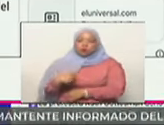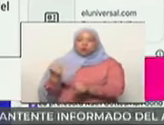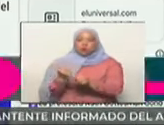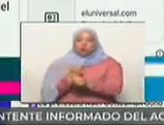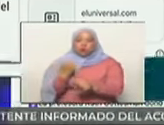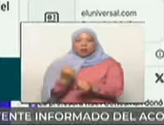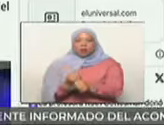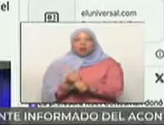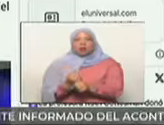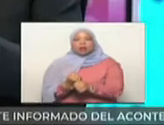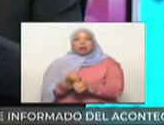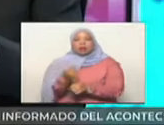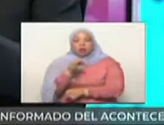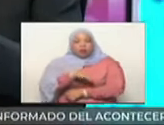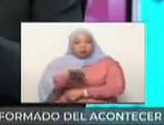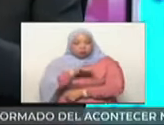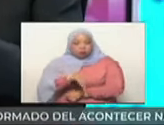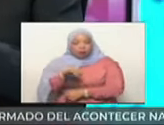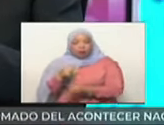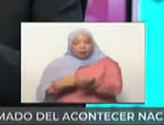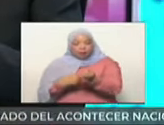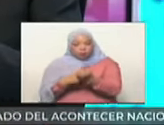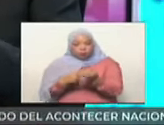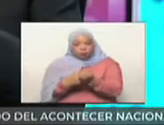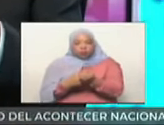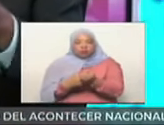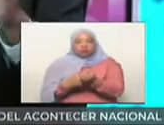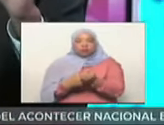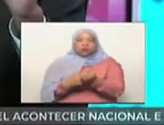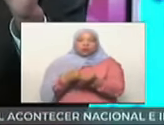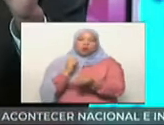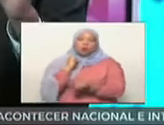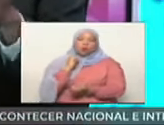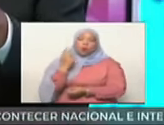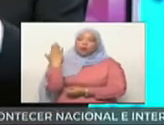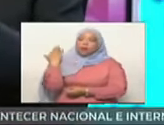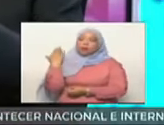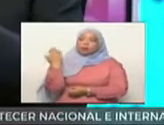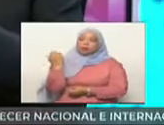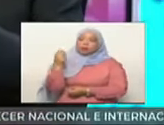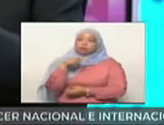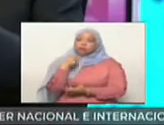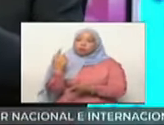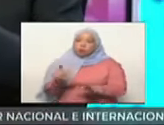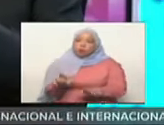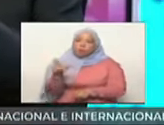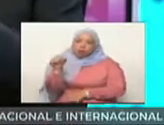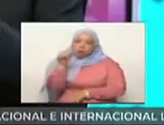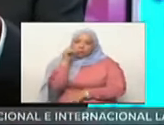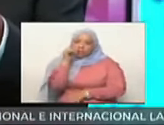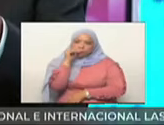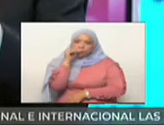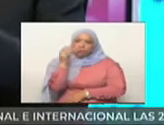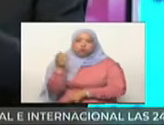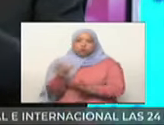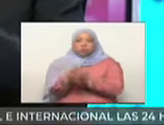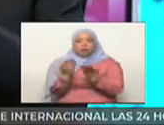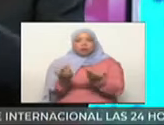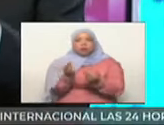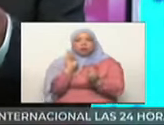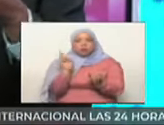Cuarta República, la sociedad de cómplices. La llamaba así Jorge Olavarría, que en paz descanse. En su revista